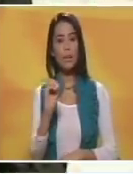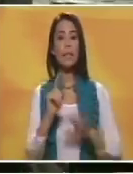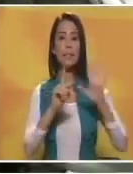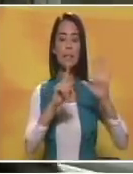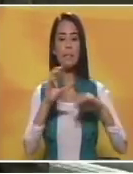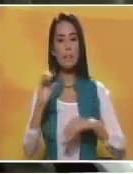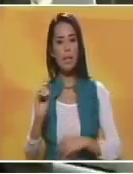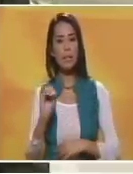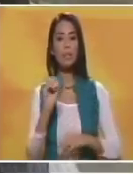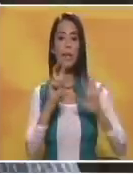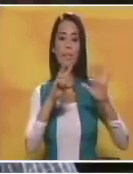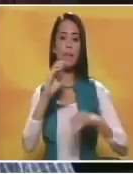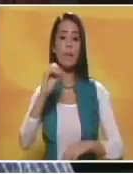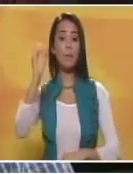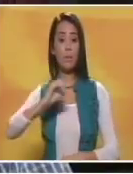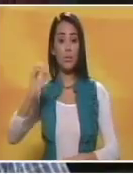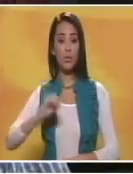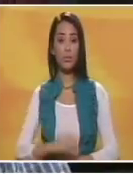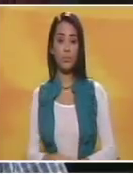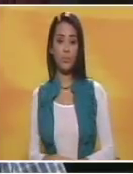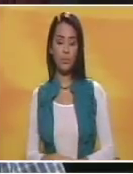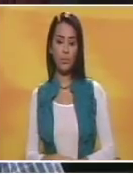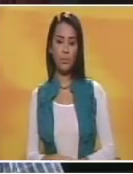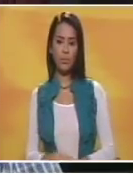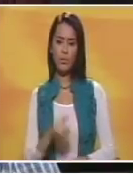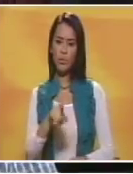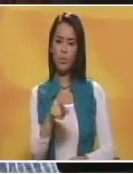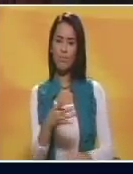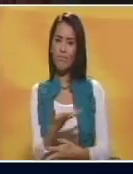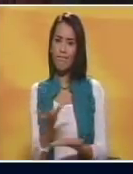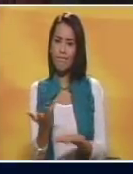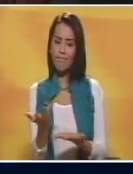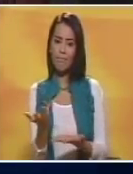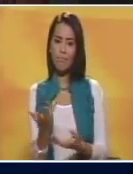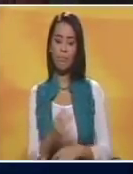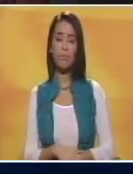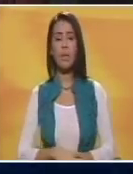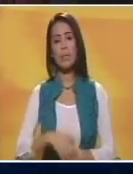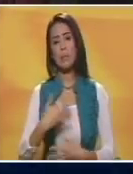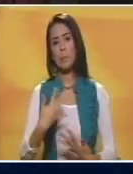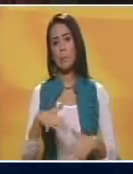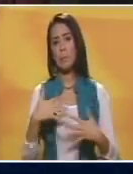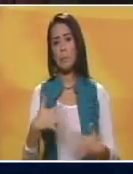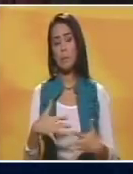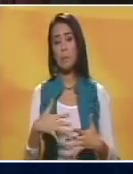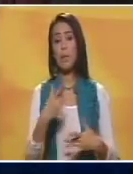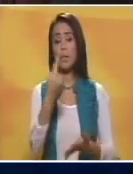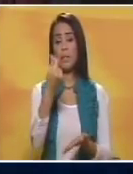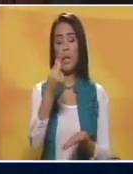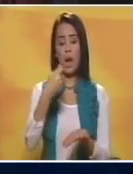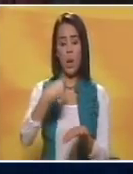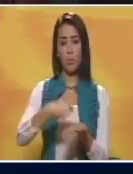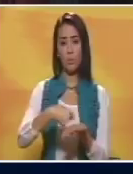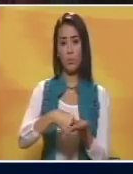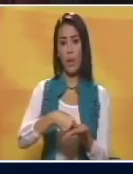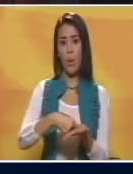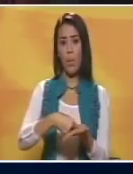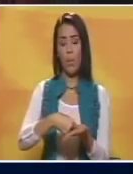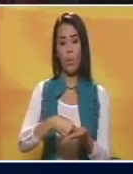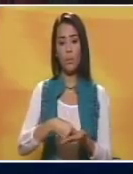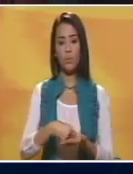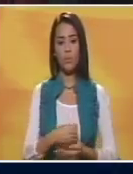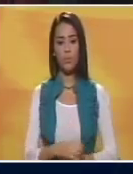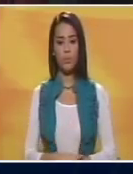hasta 70%. Las razones son fundamentalmente el desmedro que ha producido en el salario, el pago